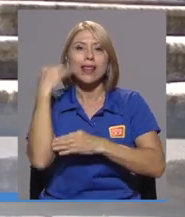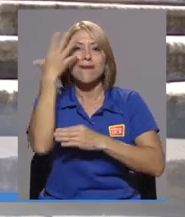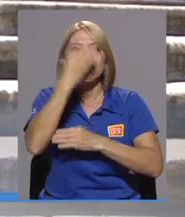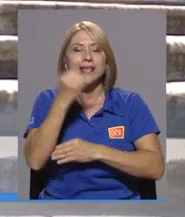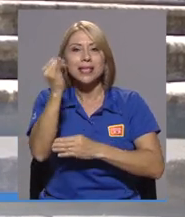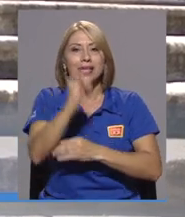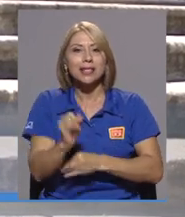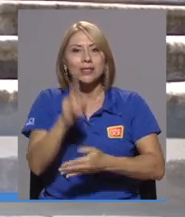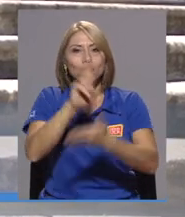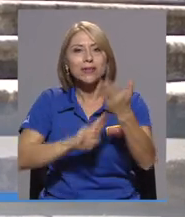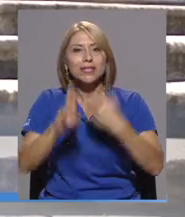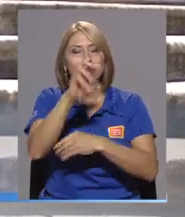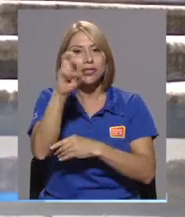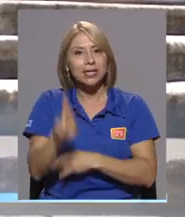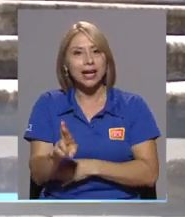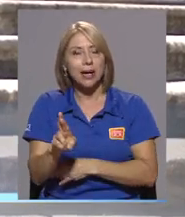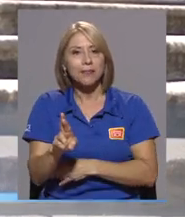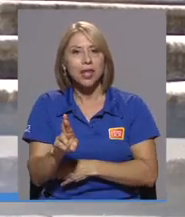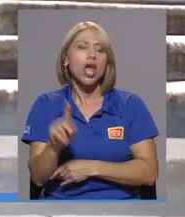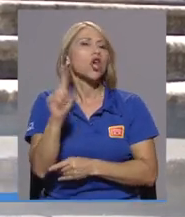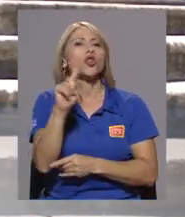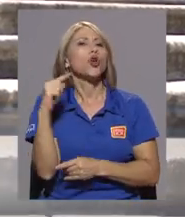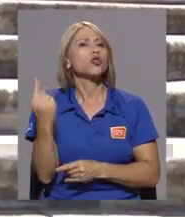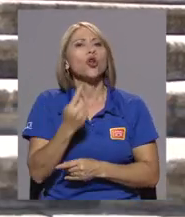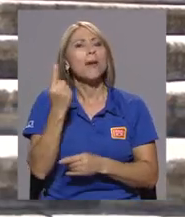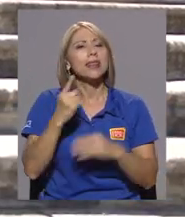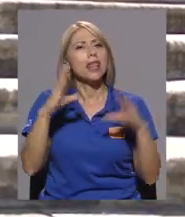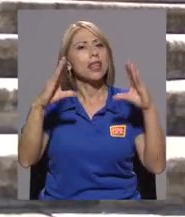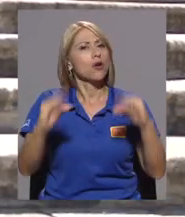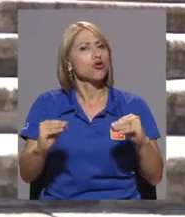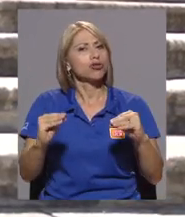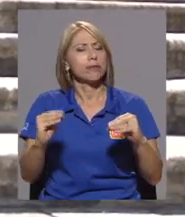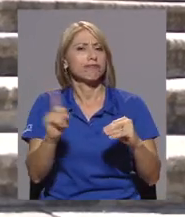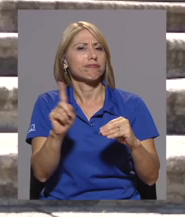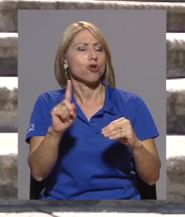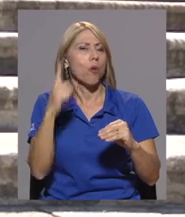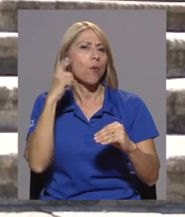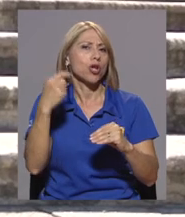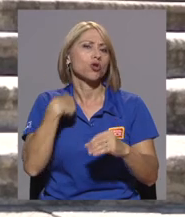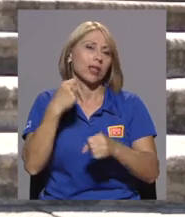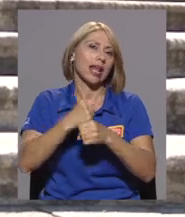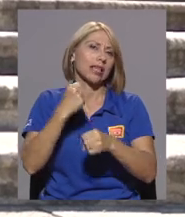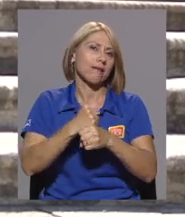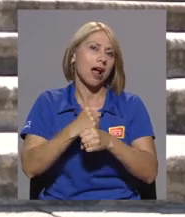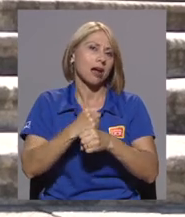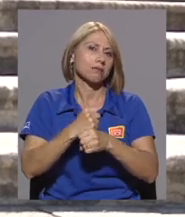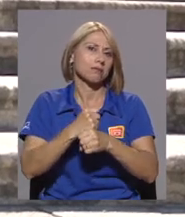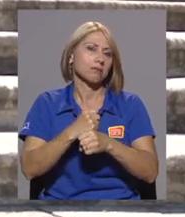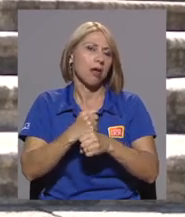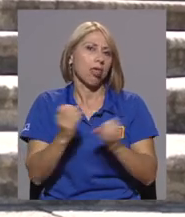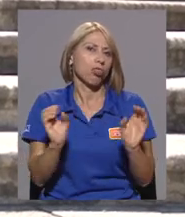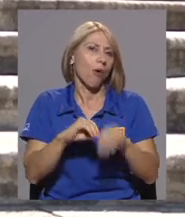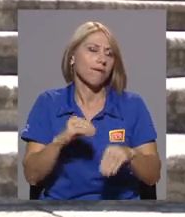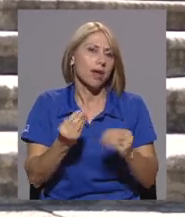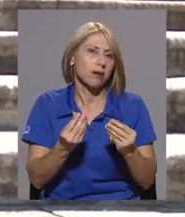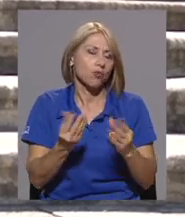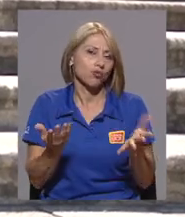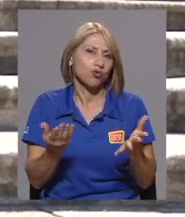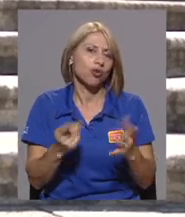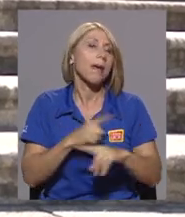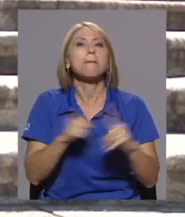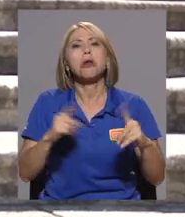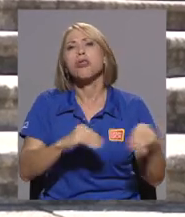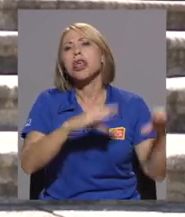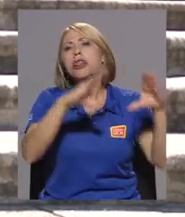Costa Rica. No solo los hice de noche porque tenía que trabajar, no tenía recursos, sino que de día